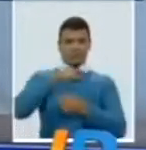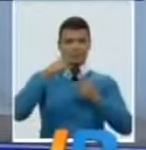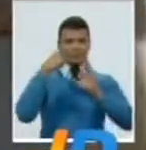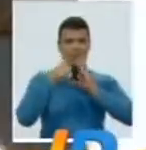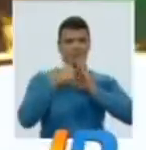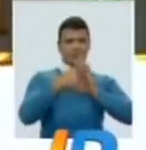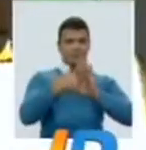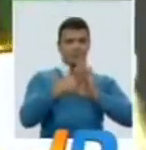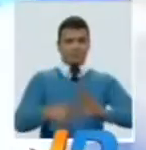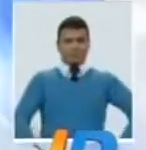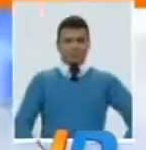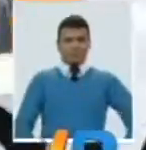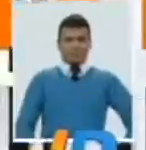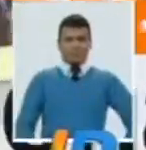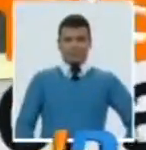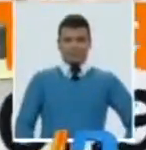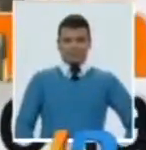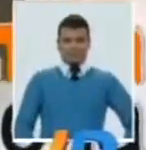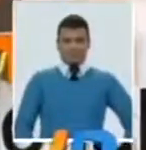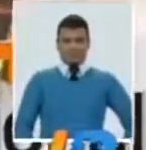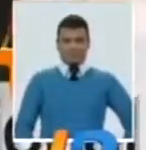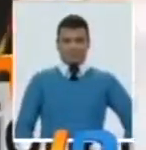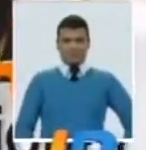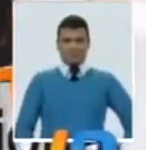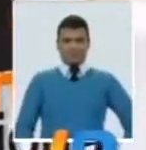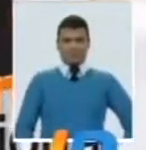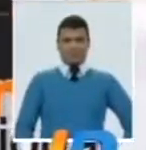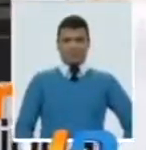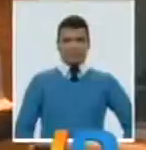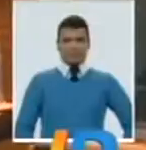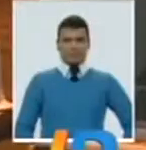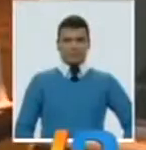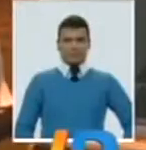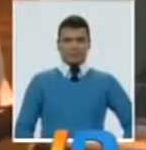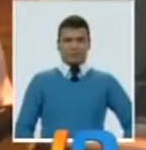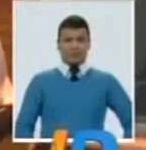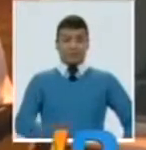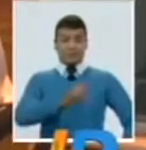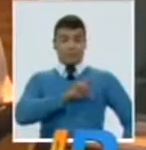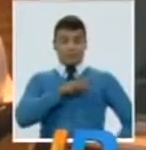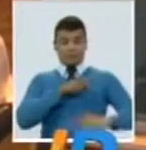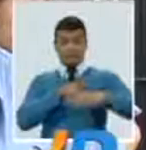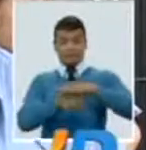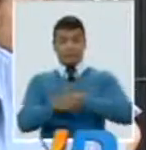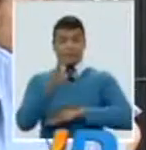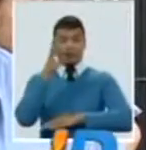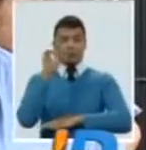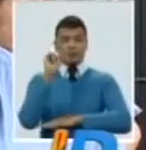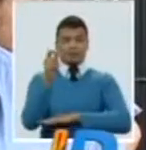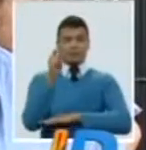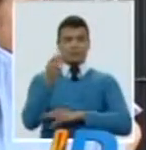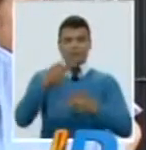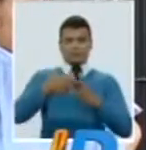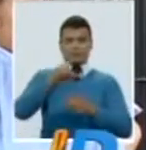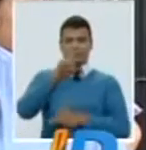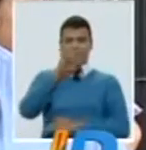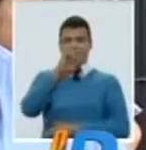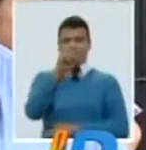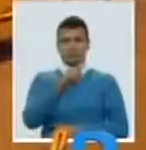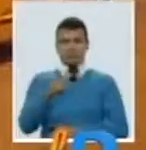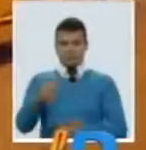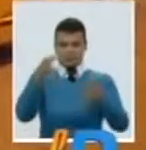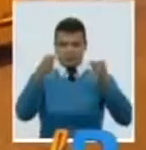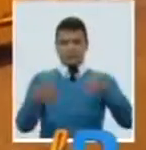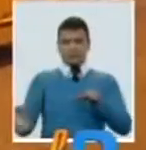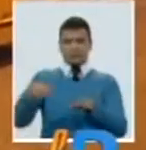En Cali fue asesinado el abogado Luis Evelio Londoño cuando se movilizaba